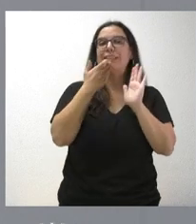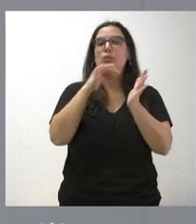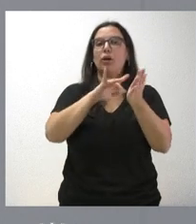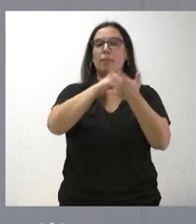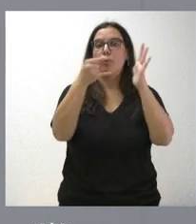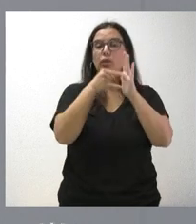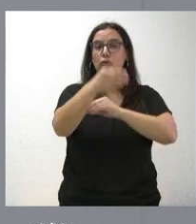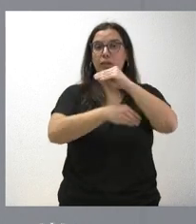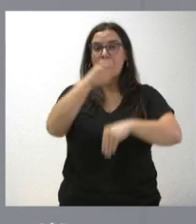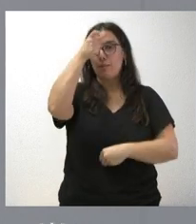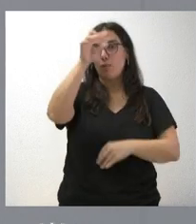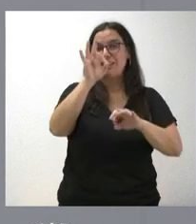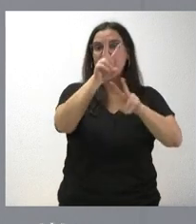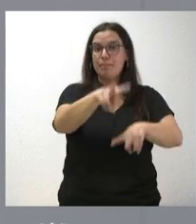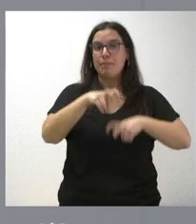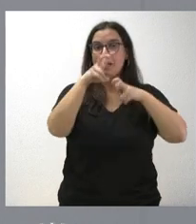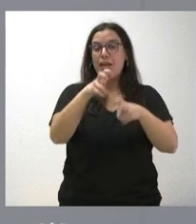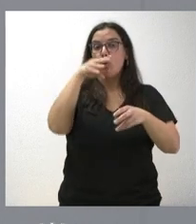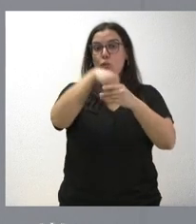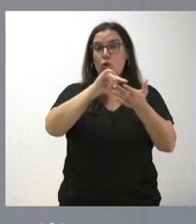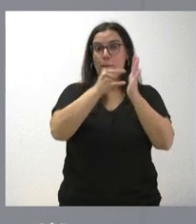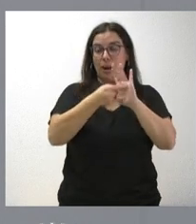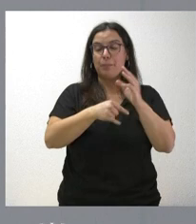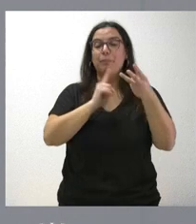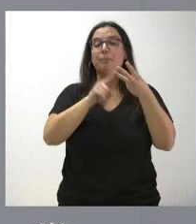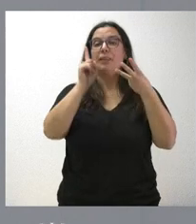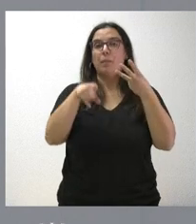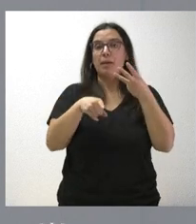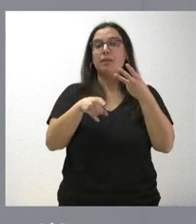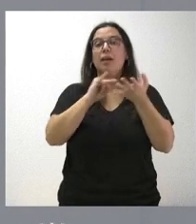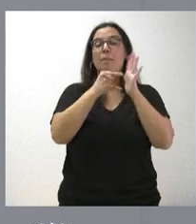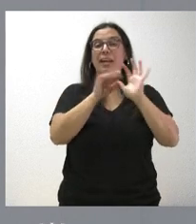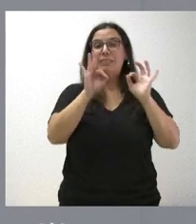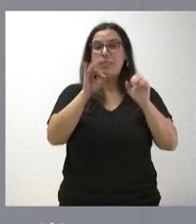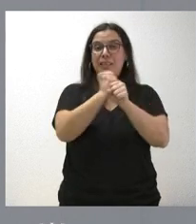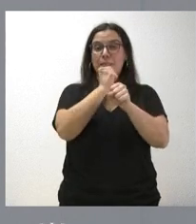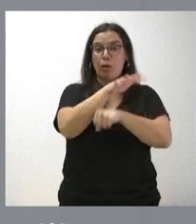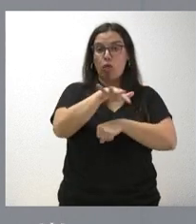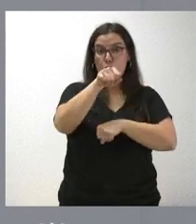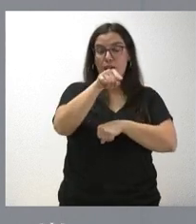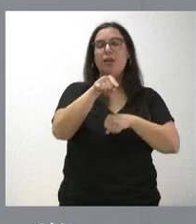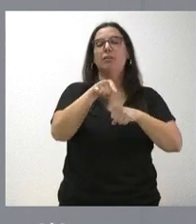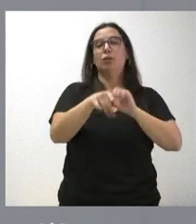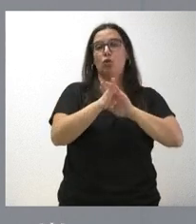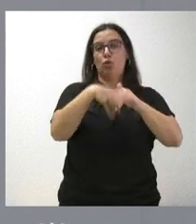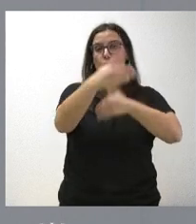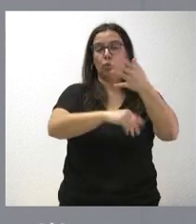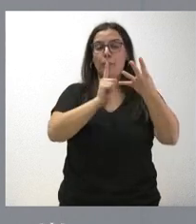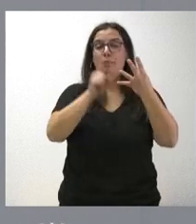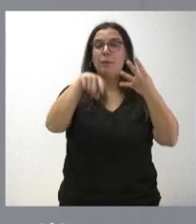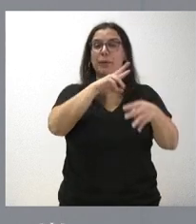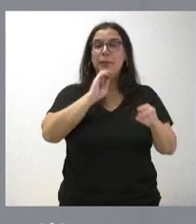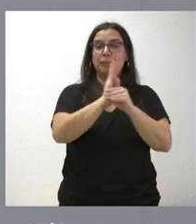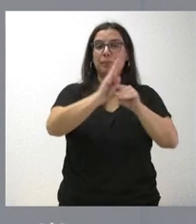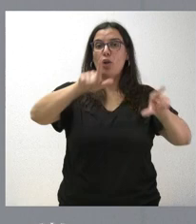se desarrollan en los municipios mineros incluidos en el ámbito del plan la continuidad del plan especial de empleo en los municipios mineros el mantenimiento de las